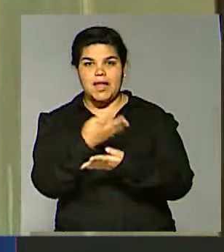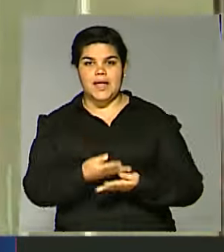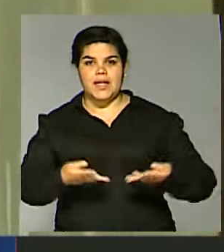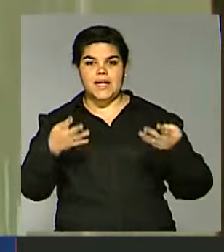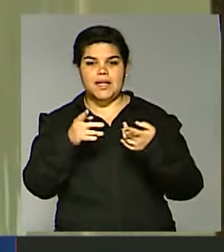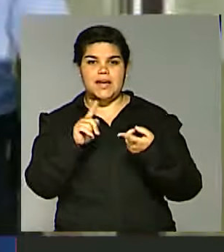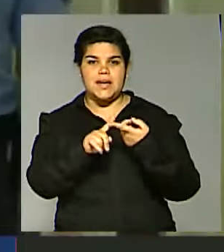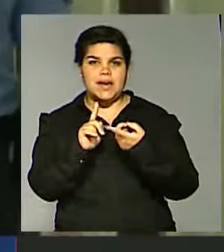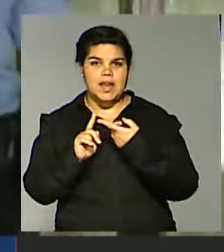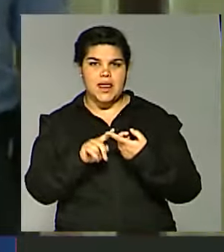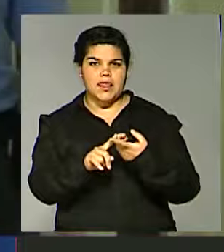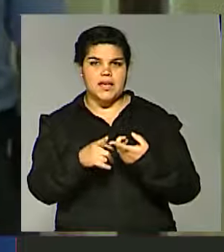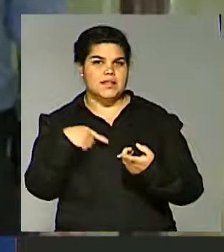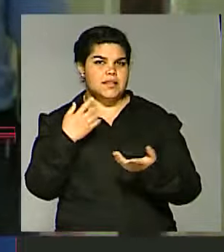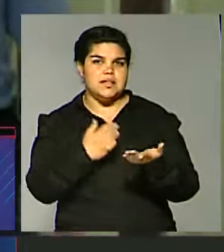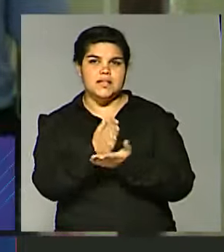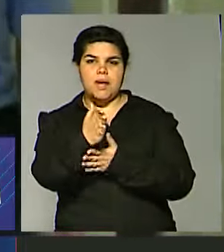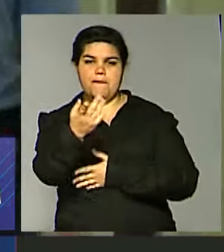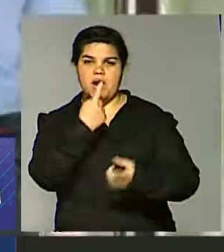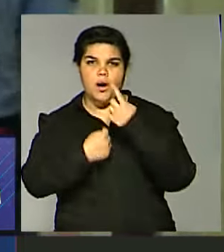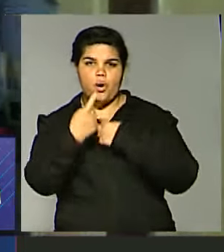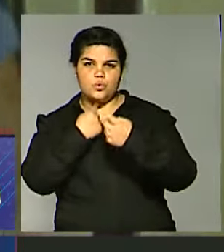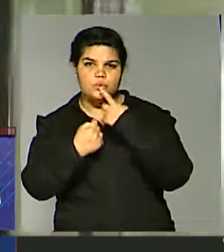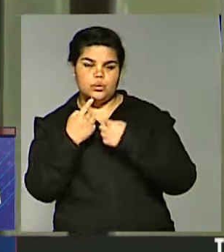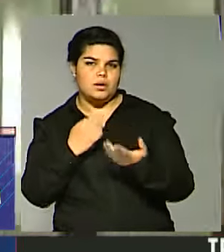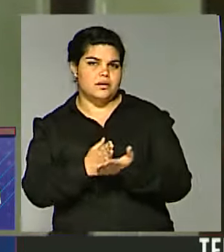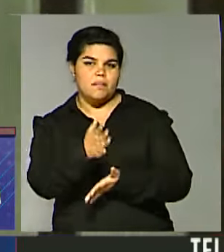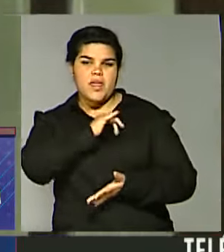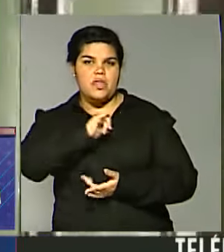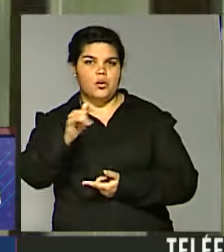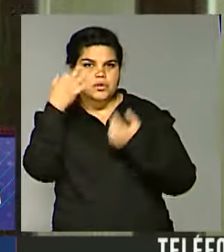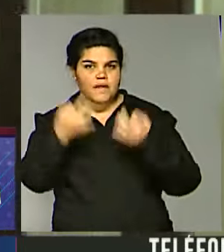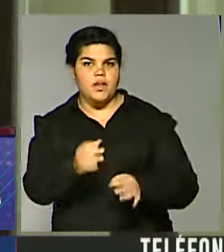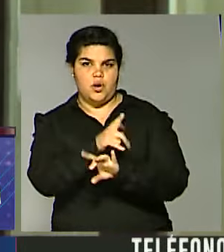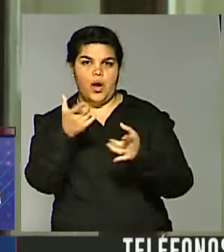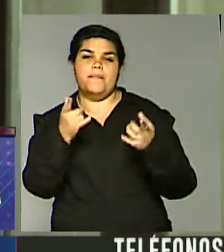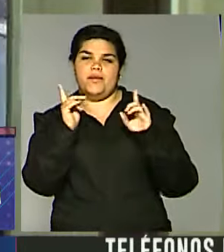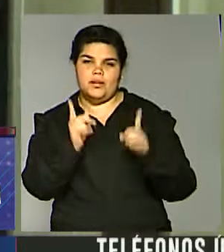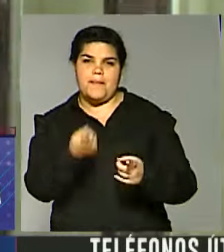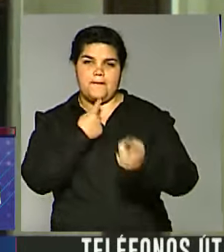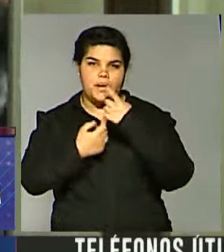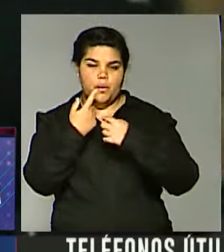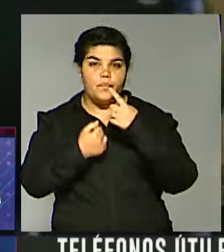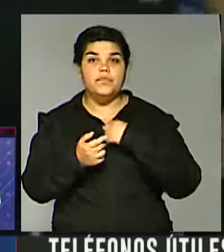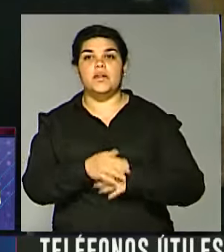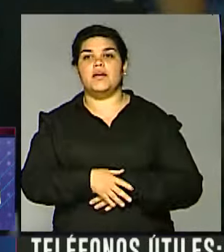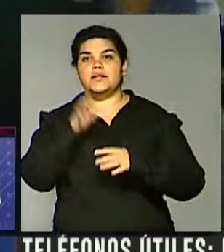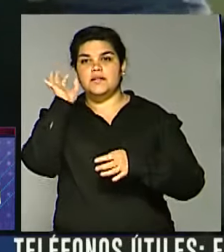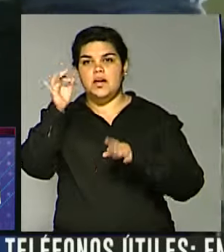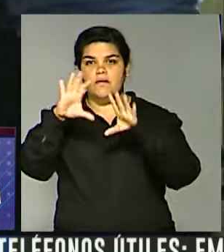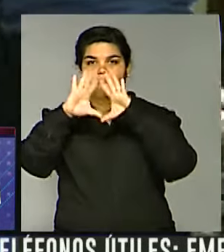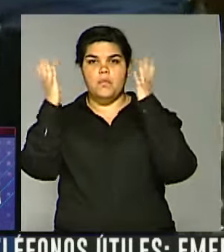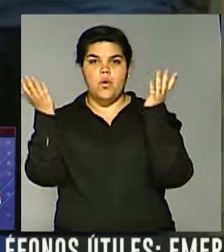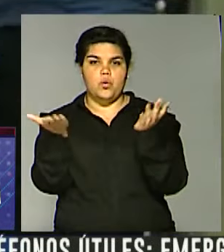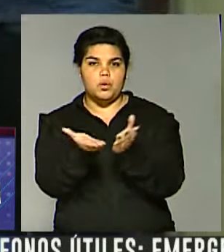llegaron consultas sin ningún tipo de denuncia concreta, digamos, el contexto internacional